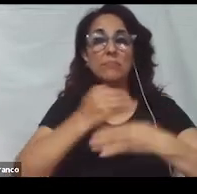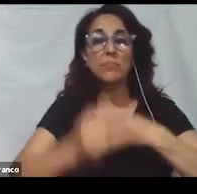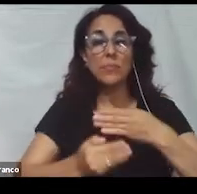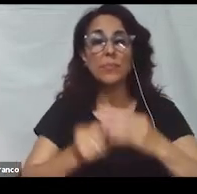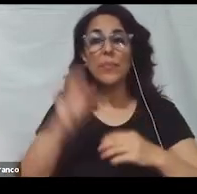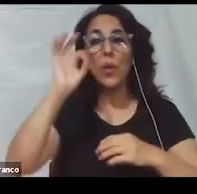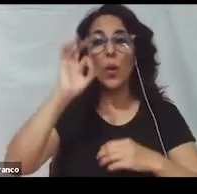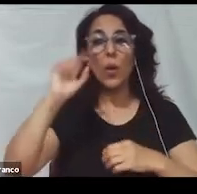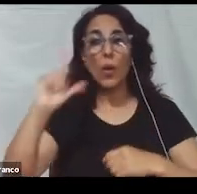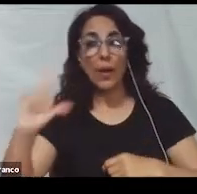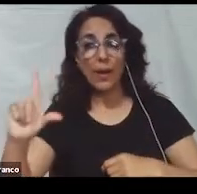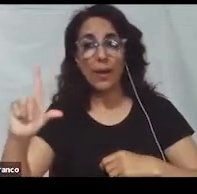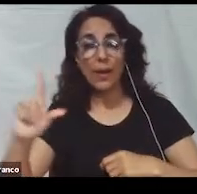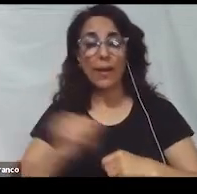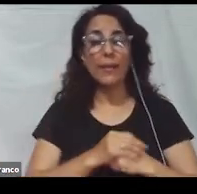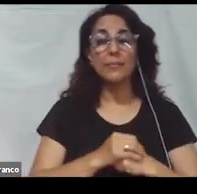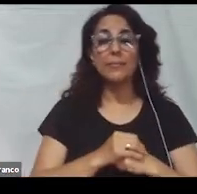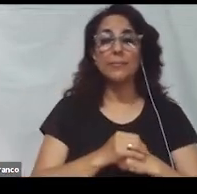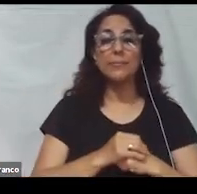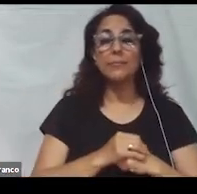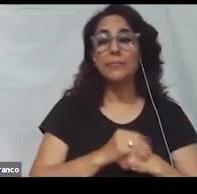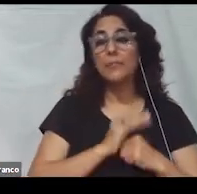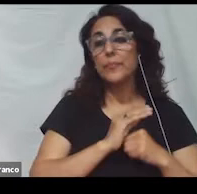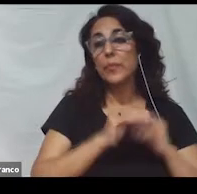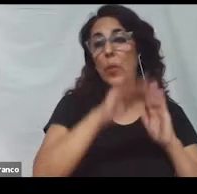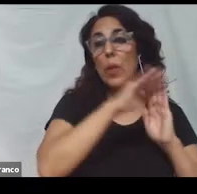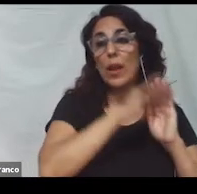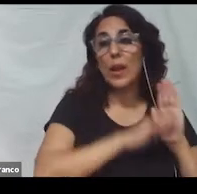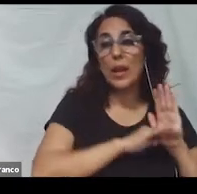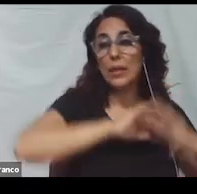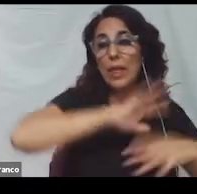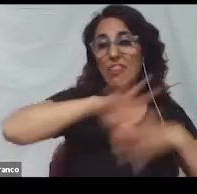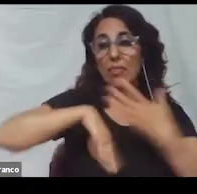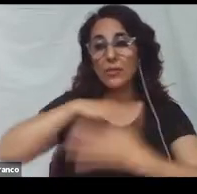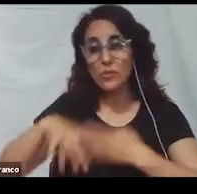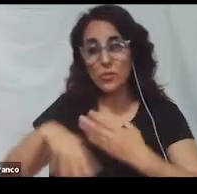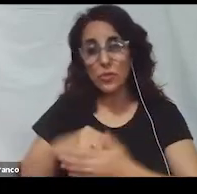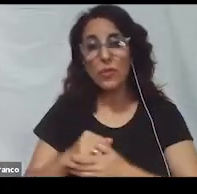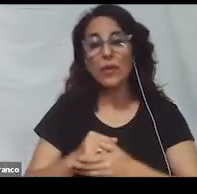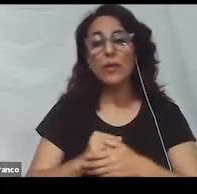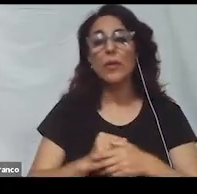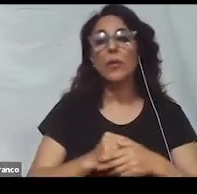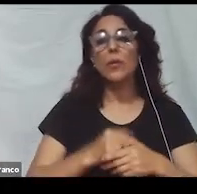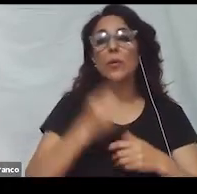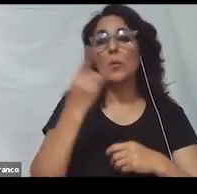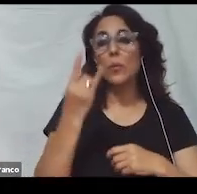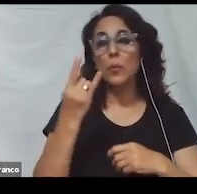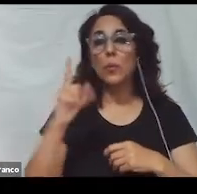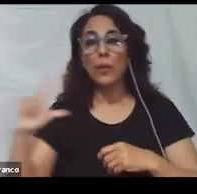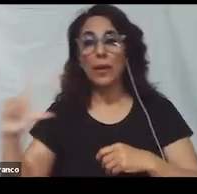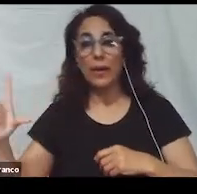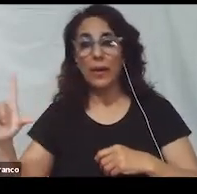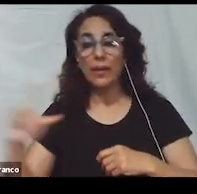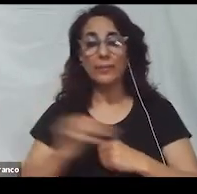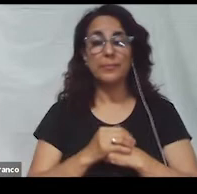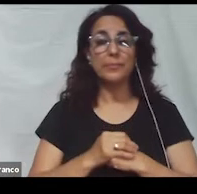la etiqueta OL, ¿sí? Y si queremos una lista desordenada, vamos a utilizar la etiqueta